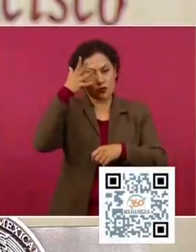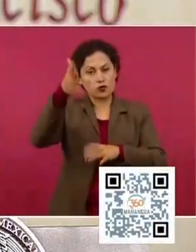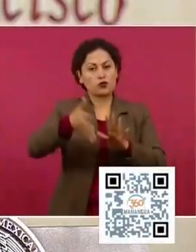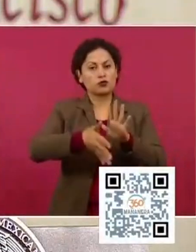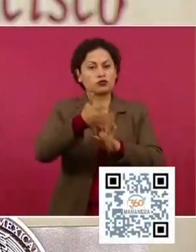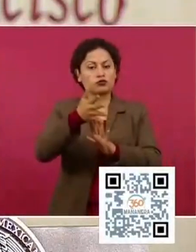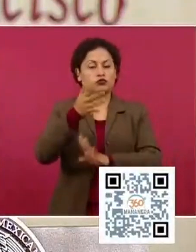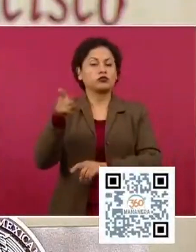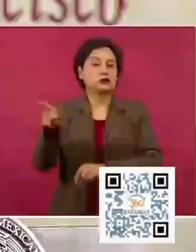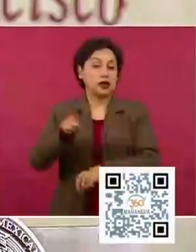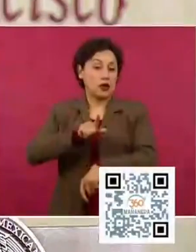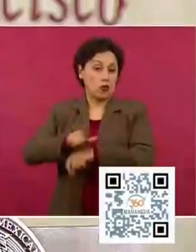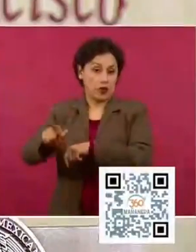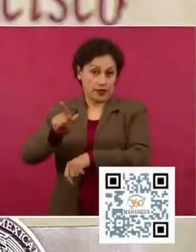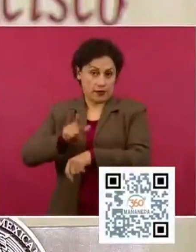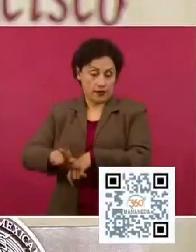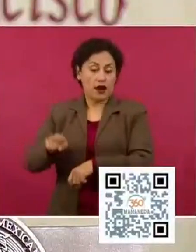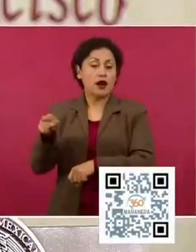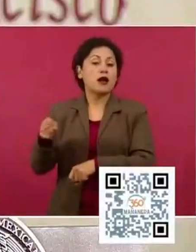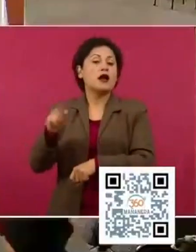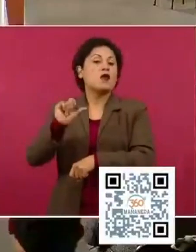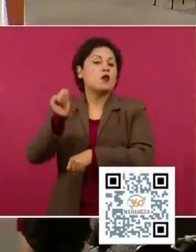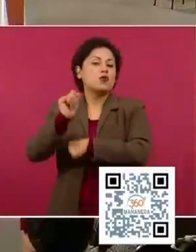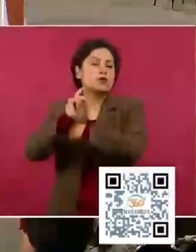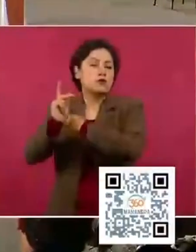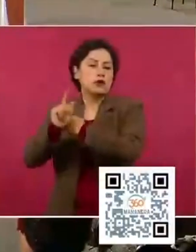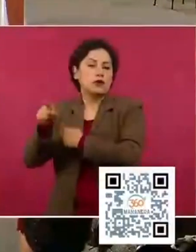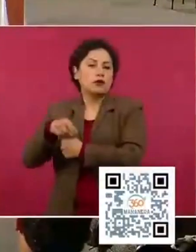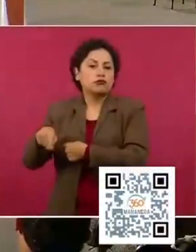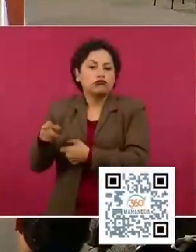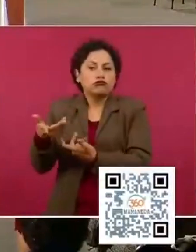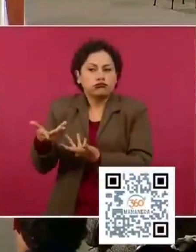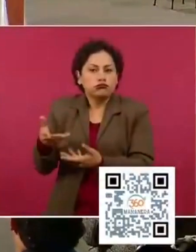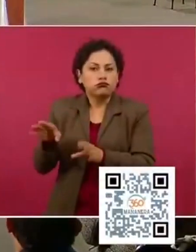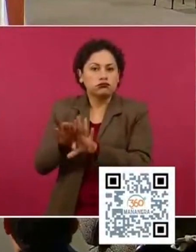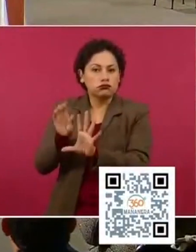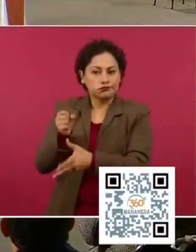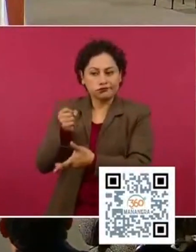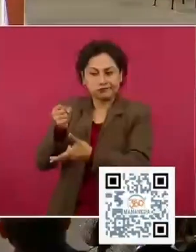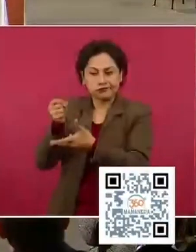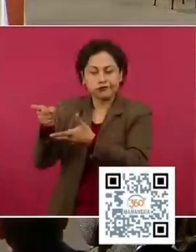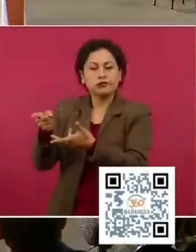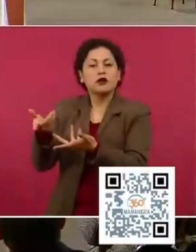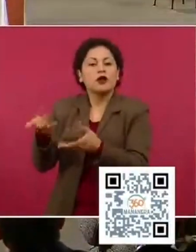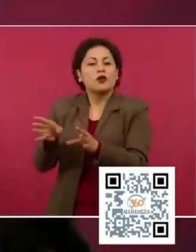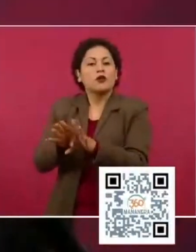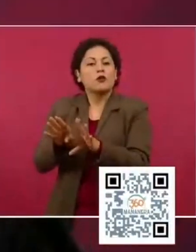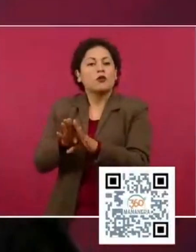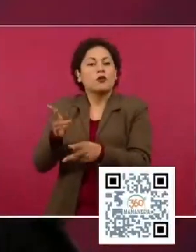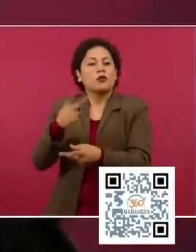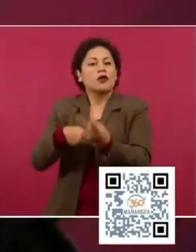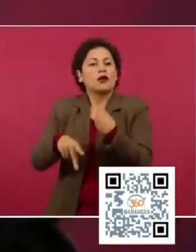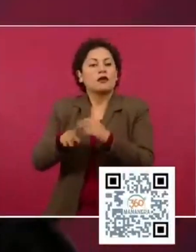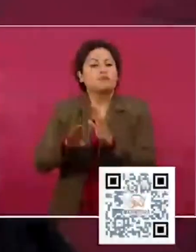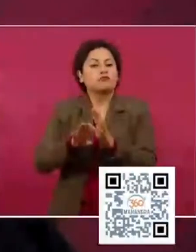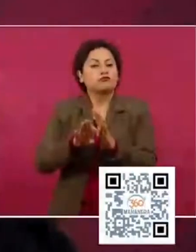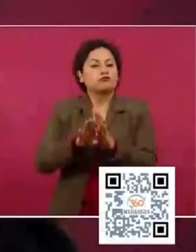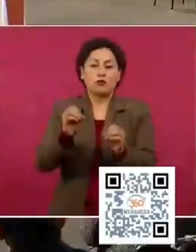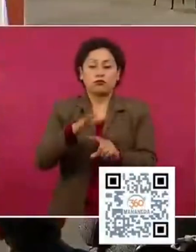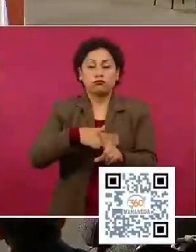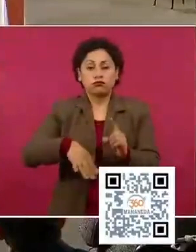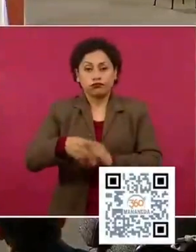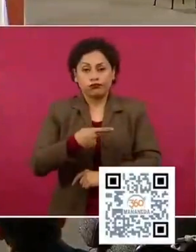que esto está teniendo y la efectividad que tienen este este tipo de inversiones que son transferencias sociales directas a los